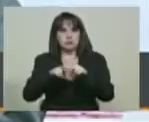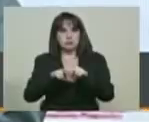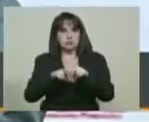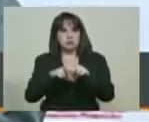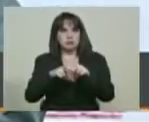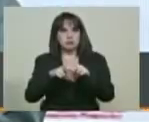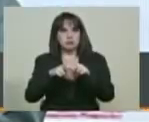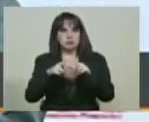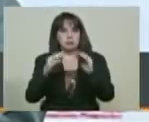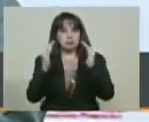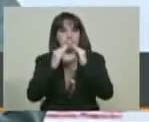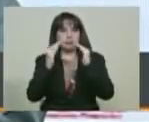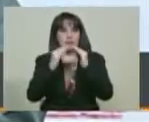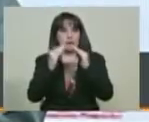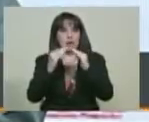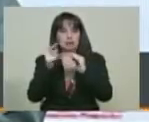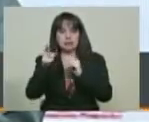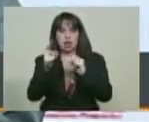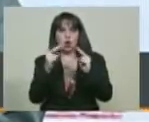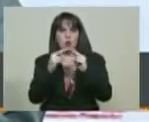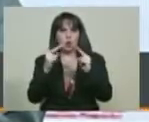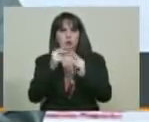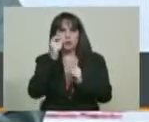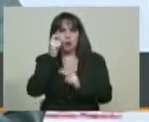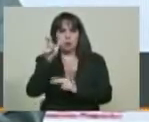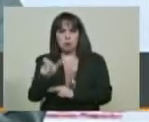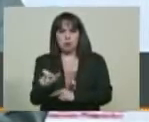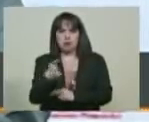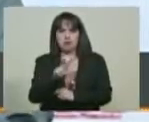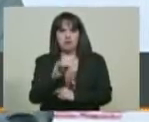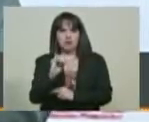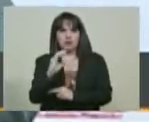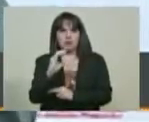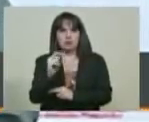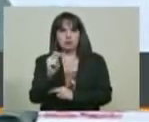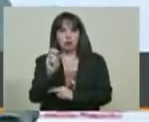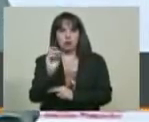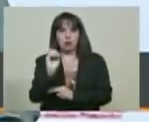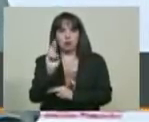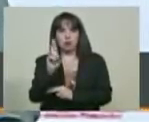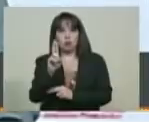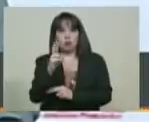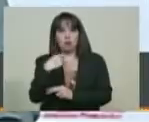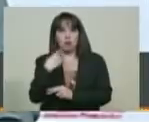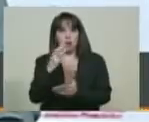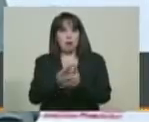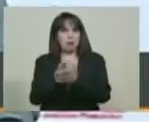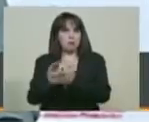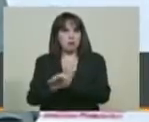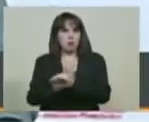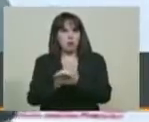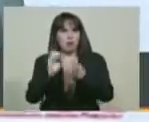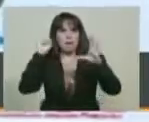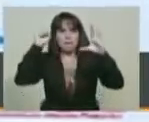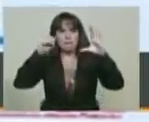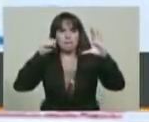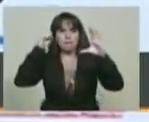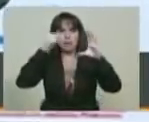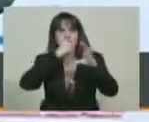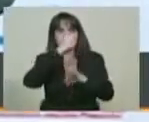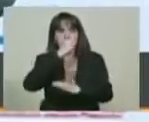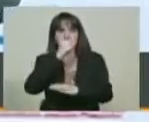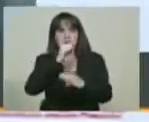conoce Víctor, mi amigo de la infancia, desde niño, camarógrafo aquí principal de la prensa presidencial, él